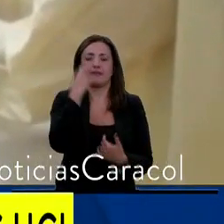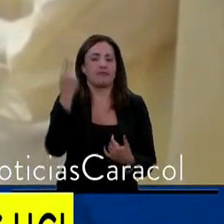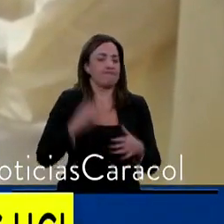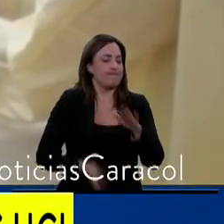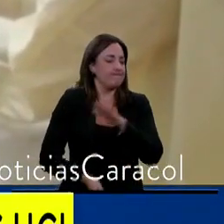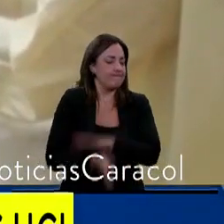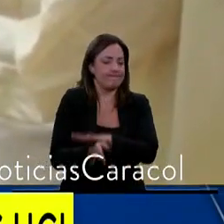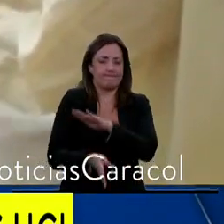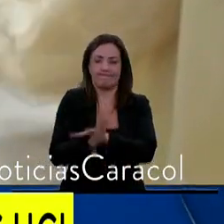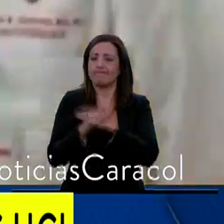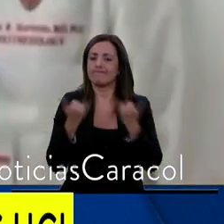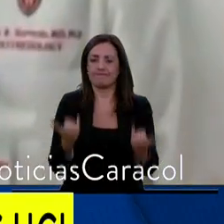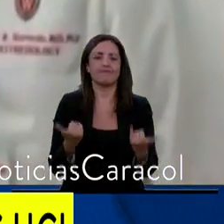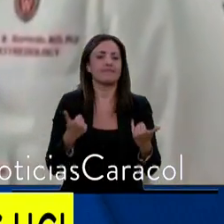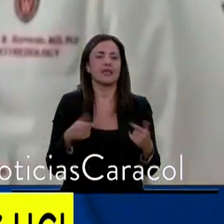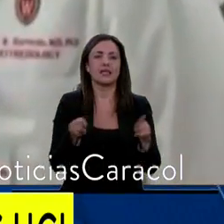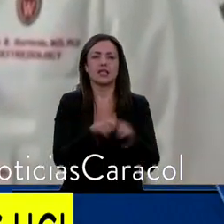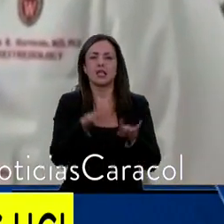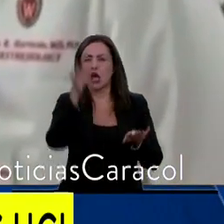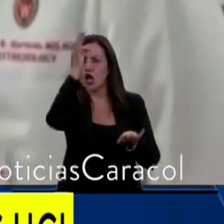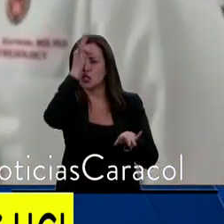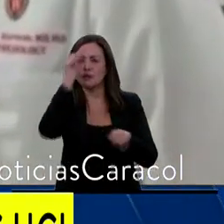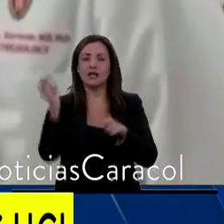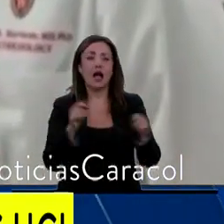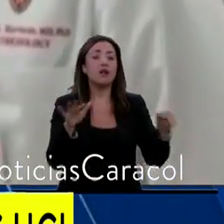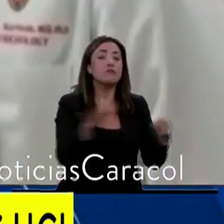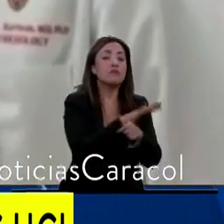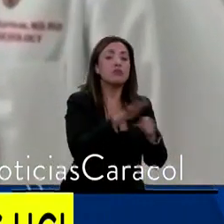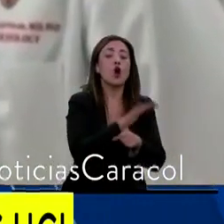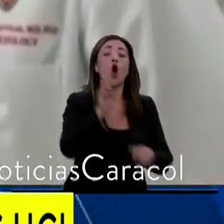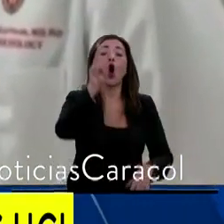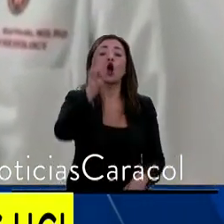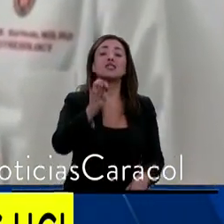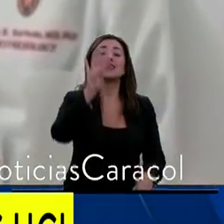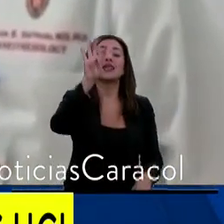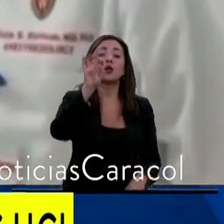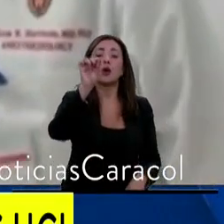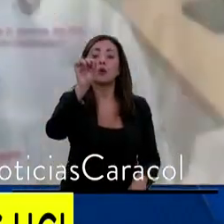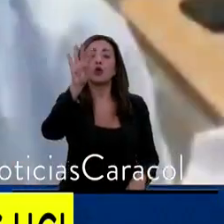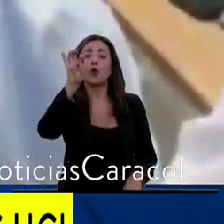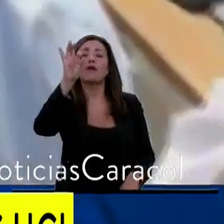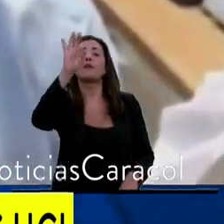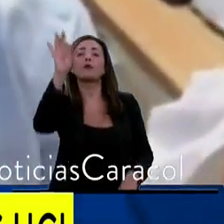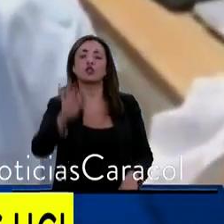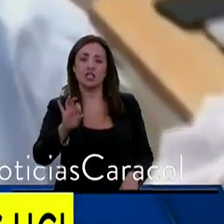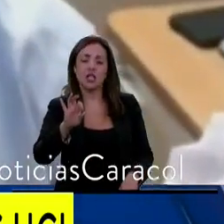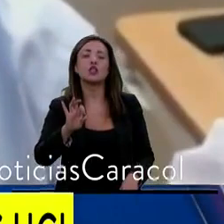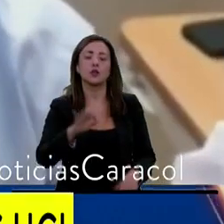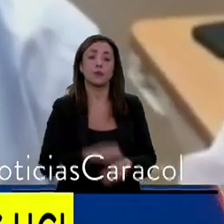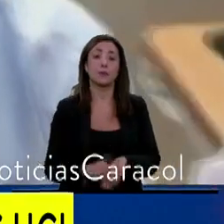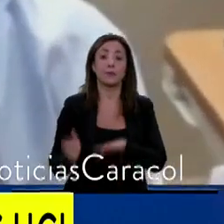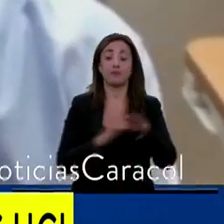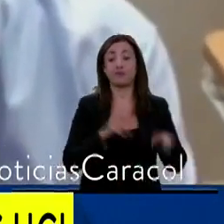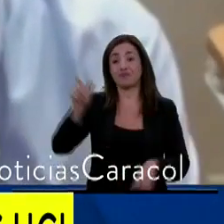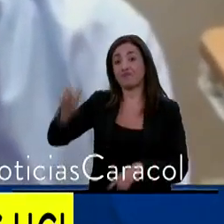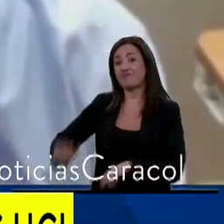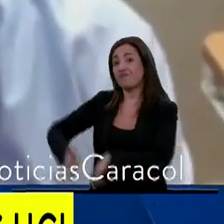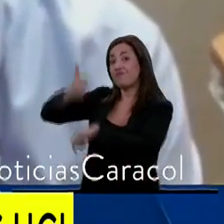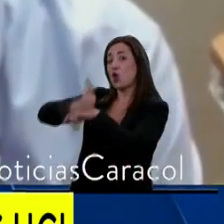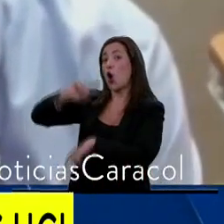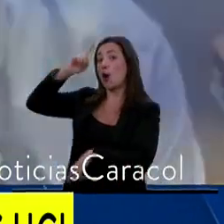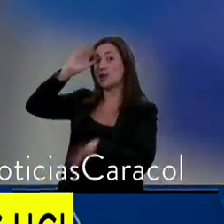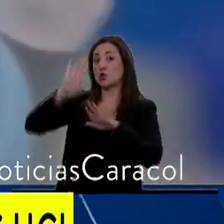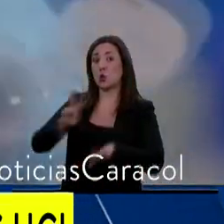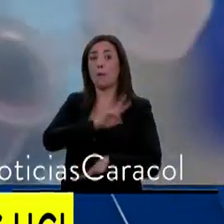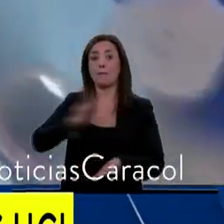en una ocupación promedio total de camas del 89 al 90% de ocupación. La señora gobernadora del Valle ha decretado